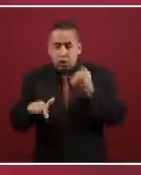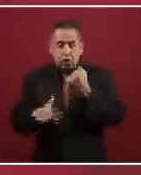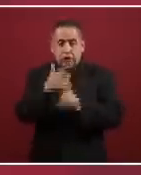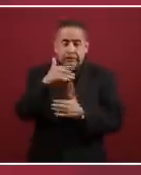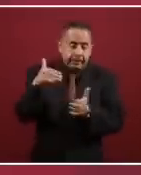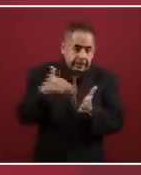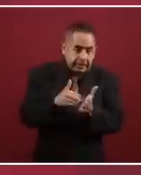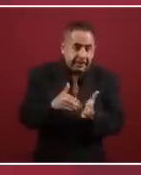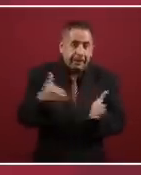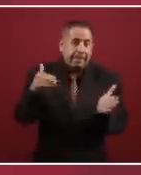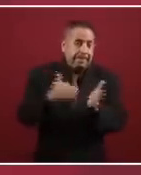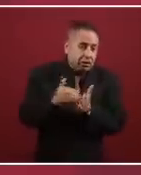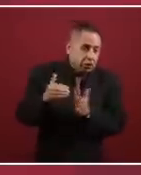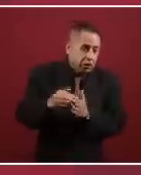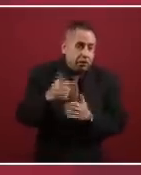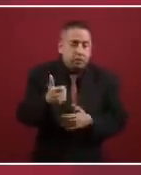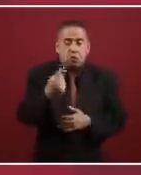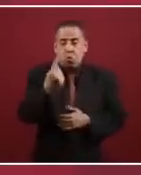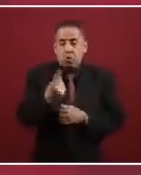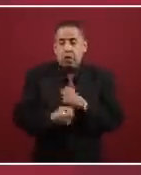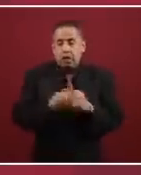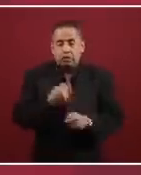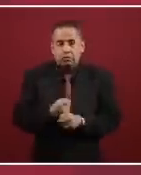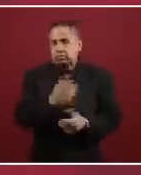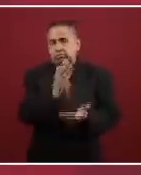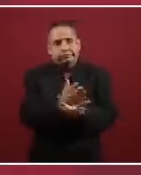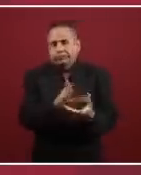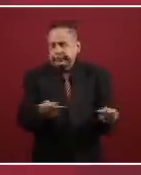10 a 12,000 millones al año. Eso desapareció.